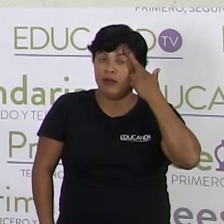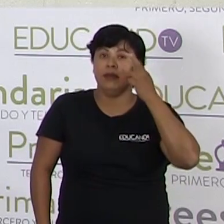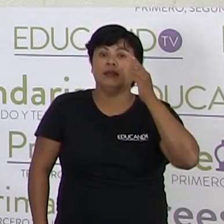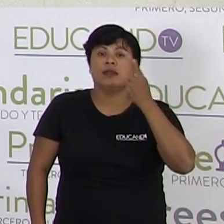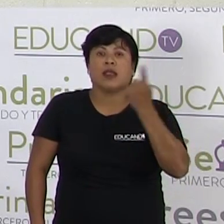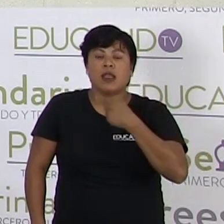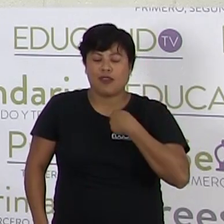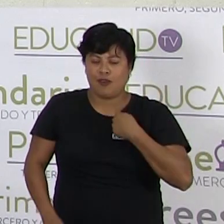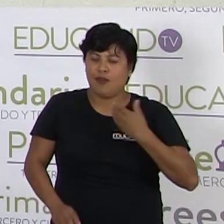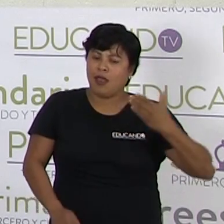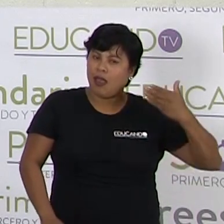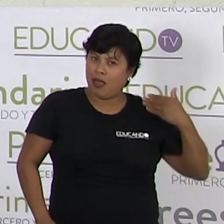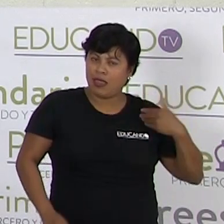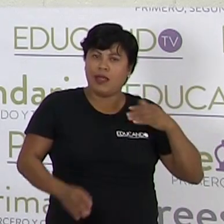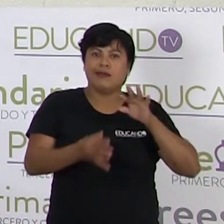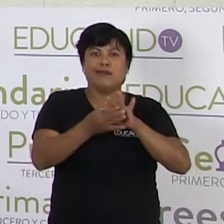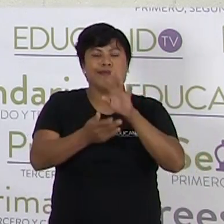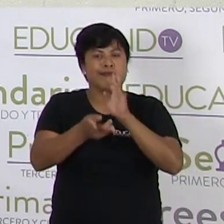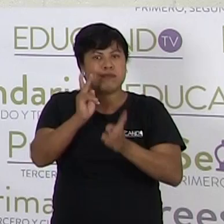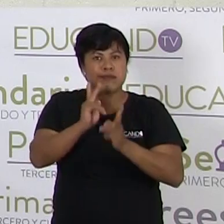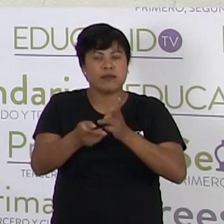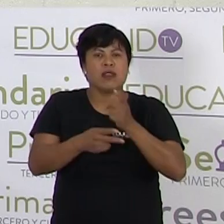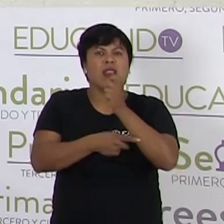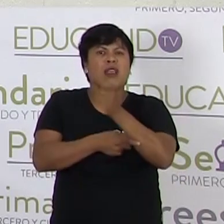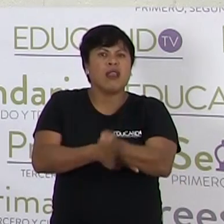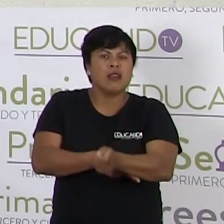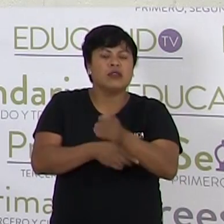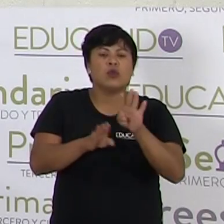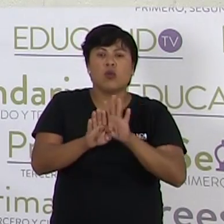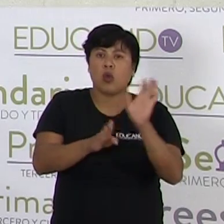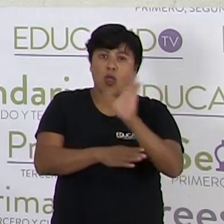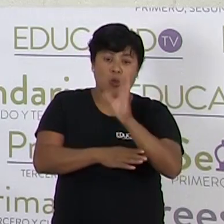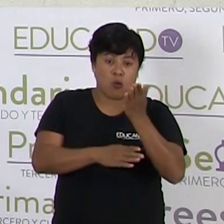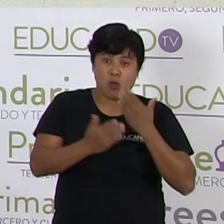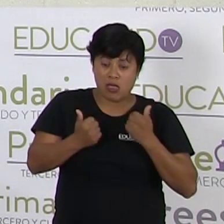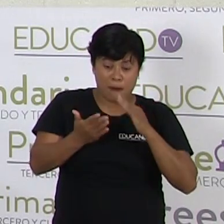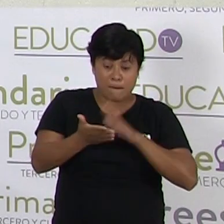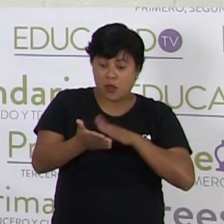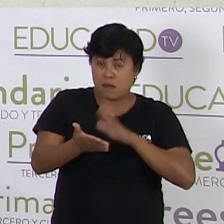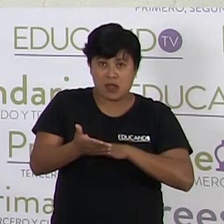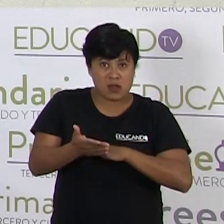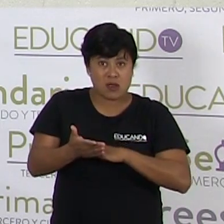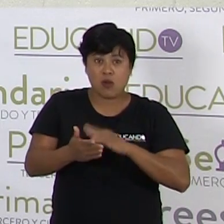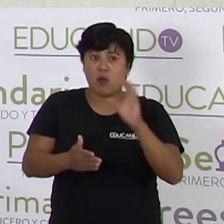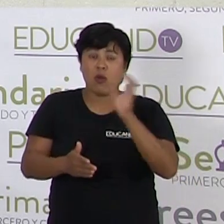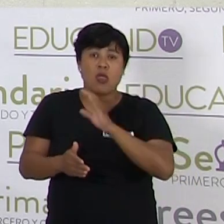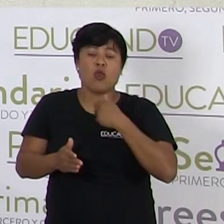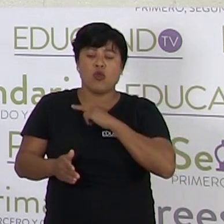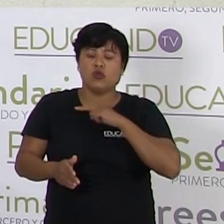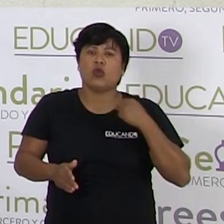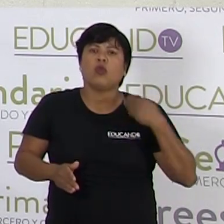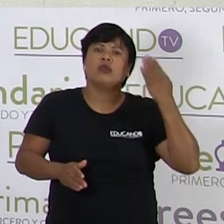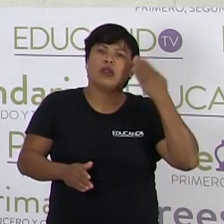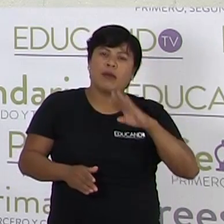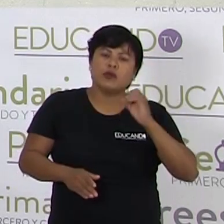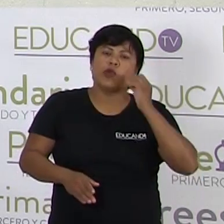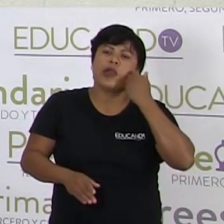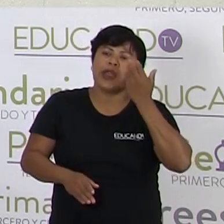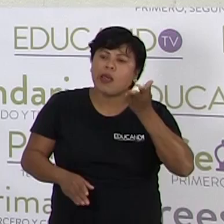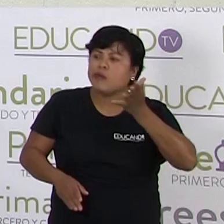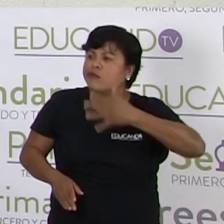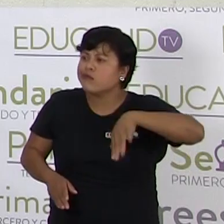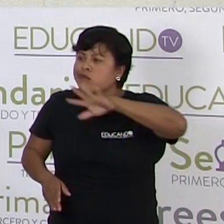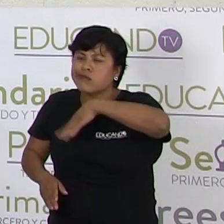les platicaba acerca de que cuando no hay documentos o acerca de que cuando queremos